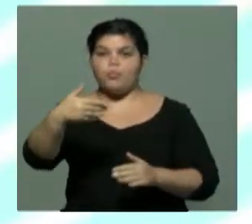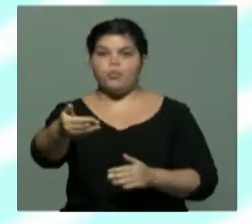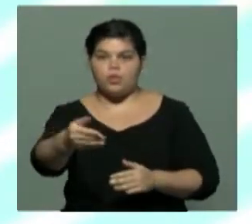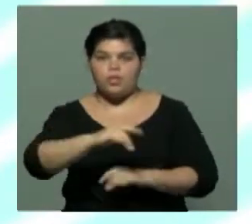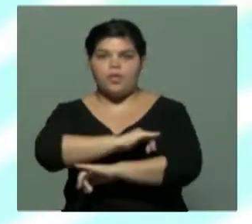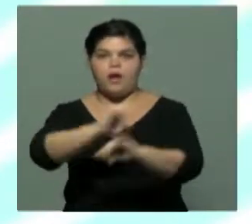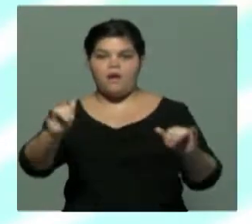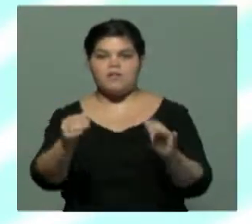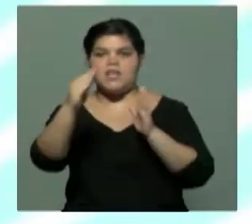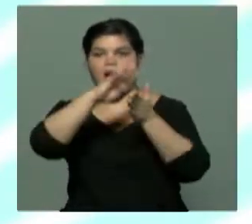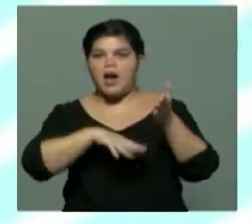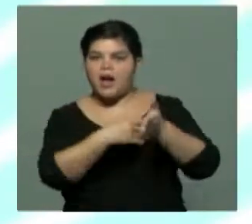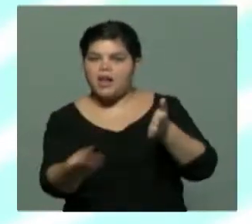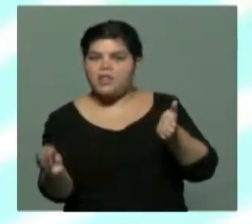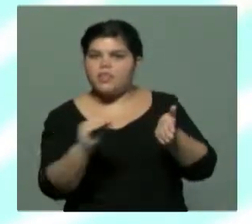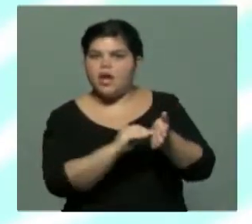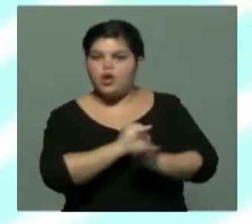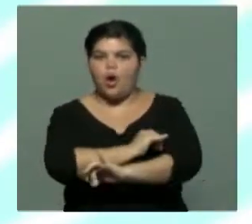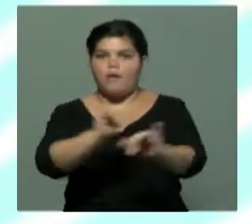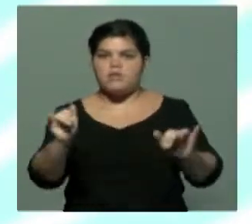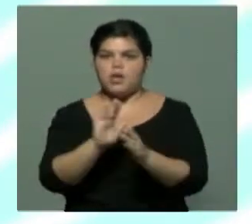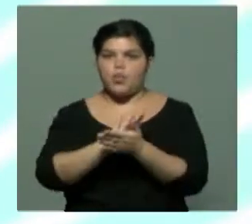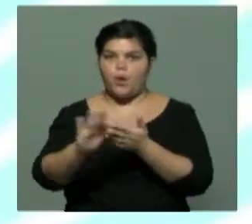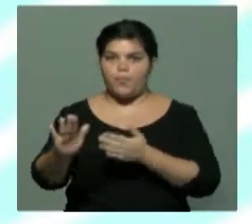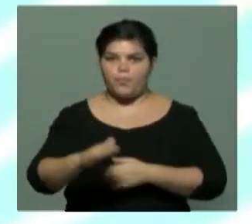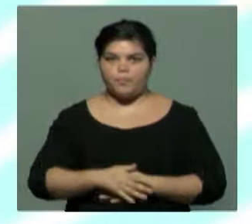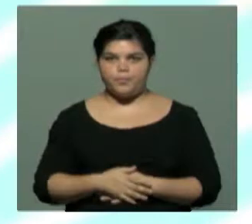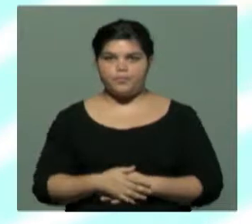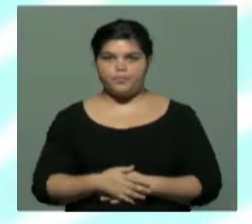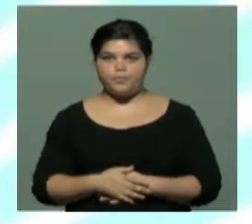el calendario con nuevas fechas de la feria.